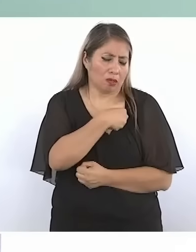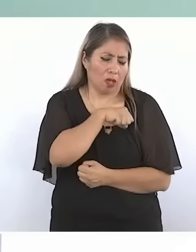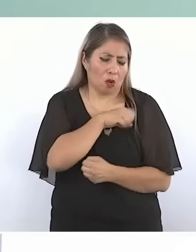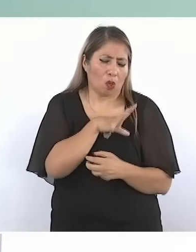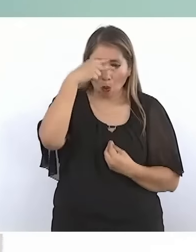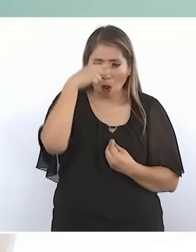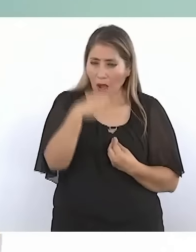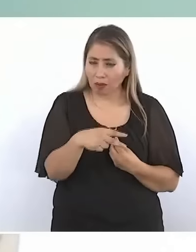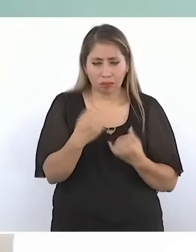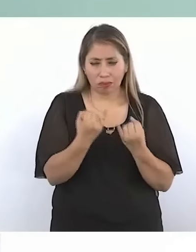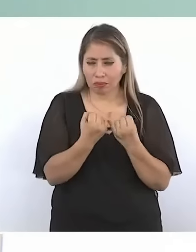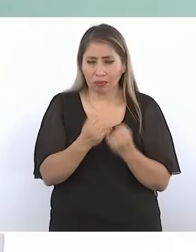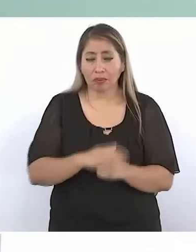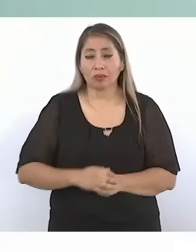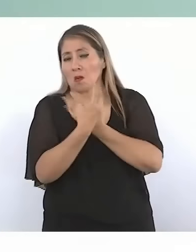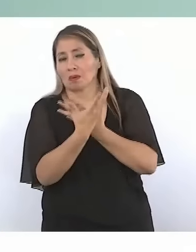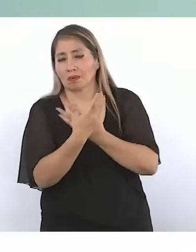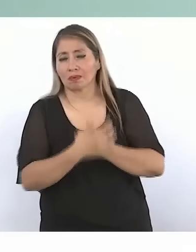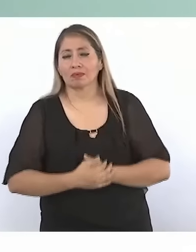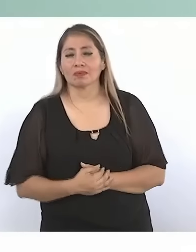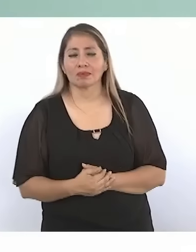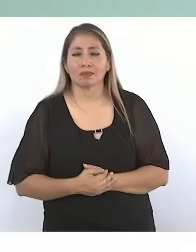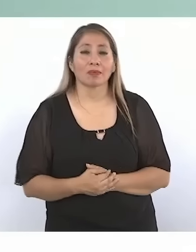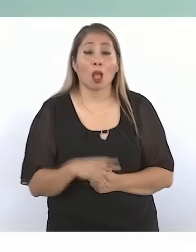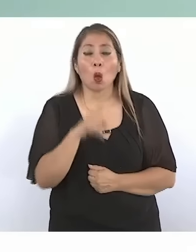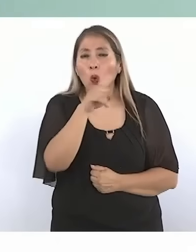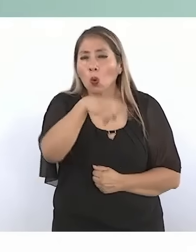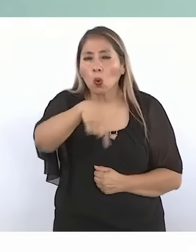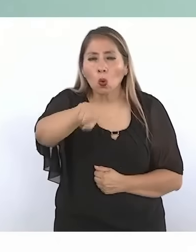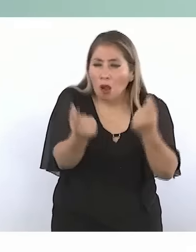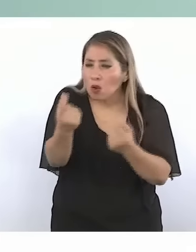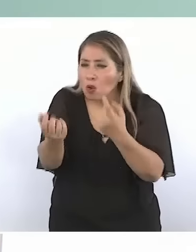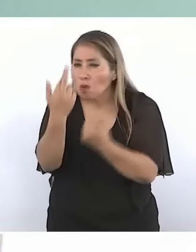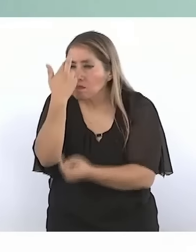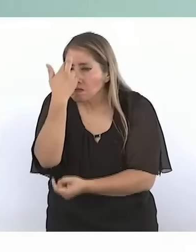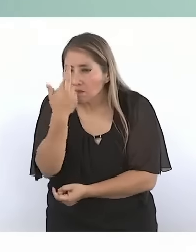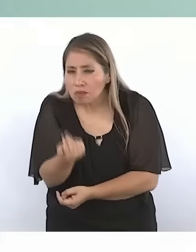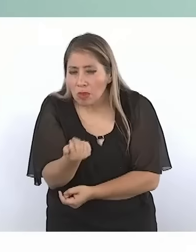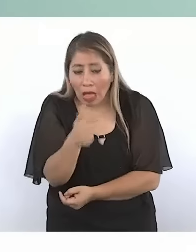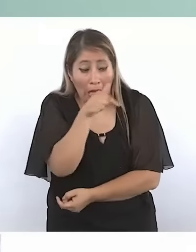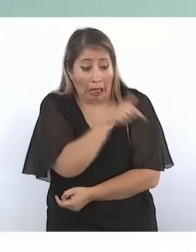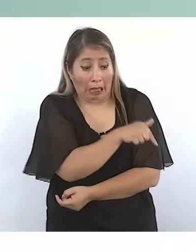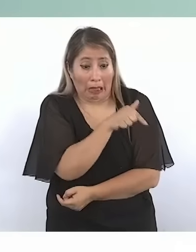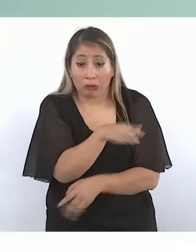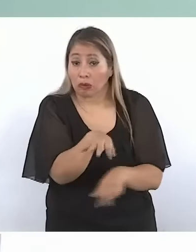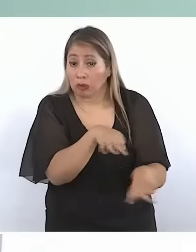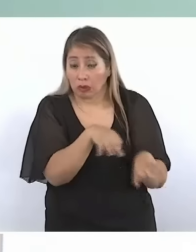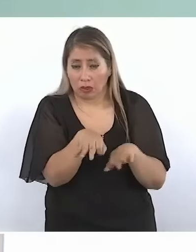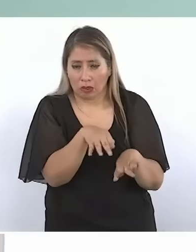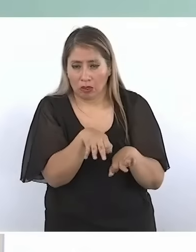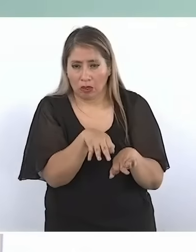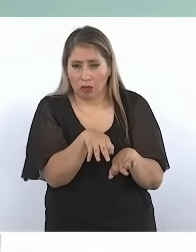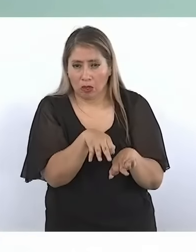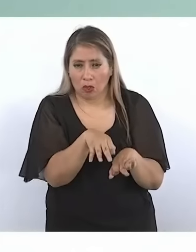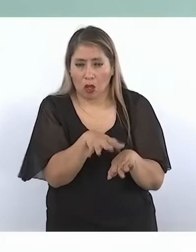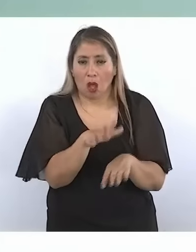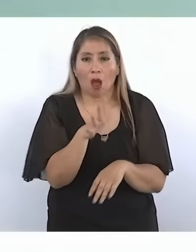todo nuestro país. Quiero expresarles que si por alguna razón estos trabajos no pueden